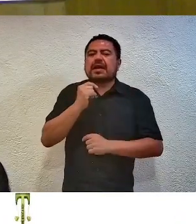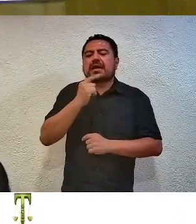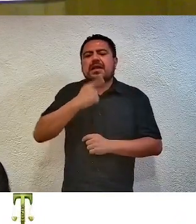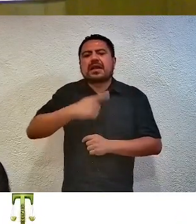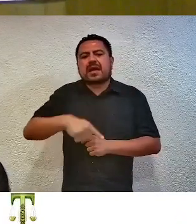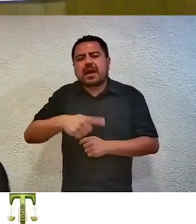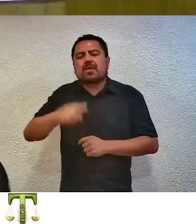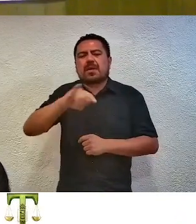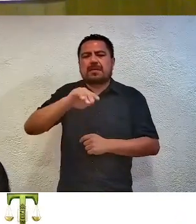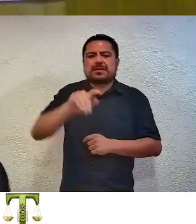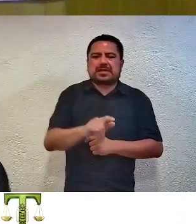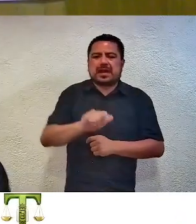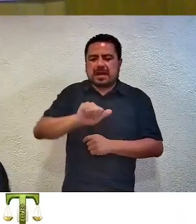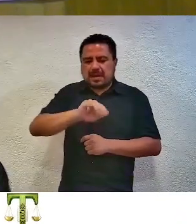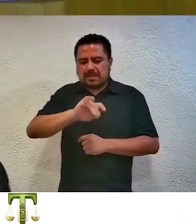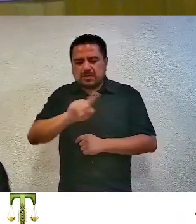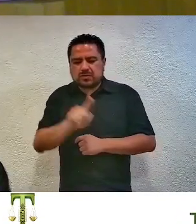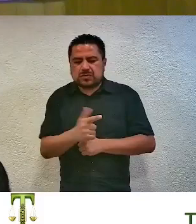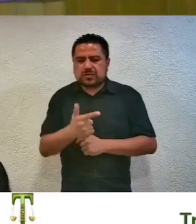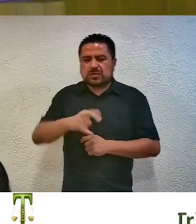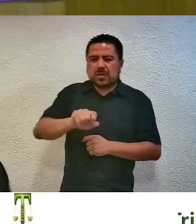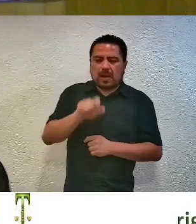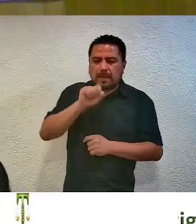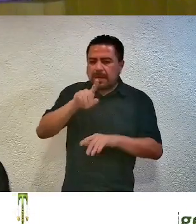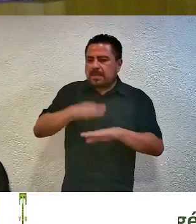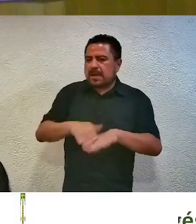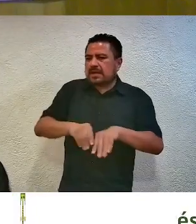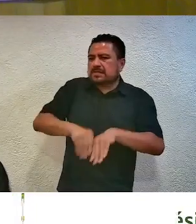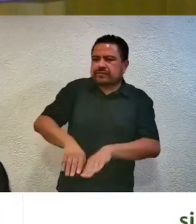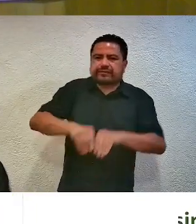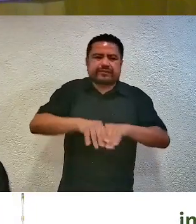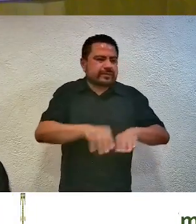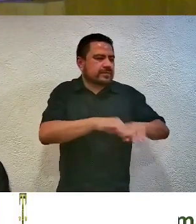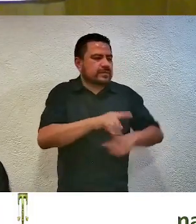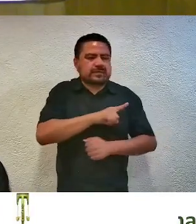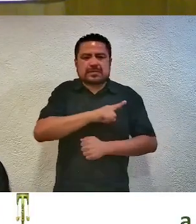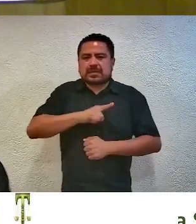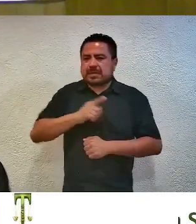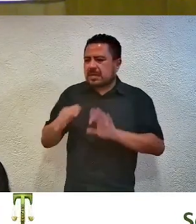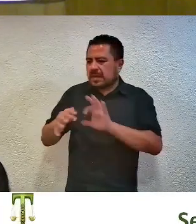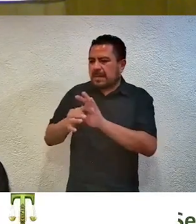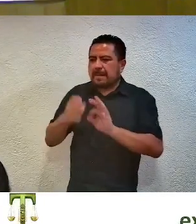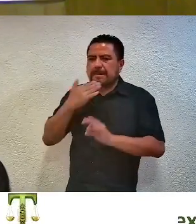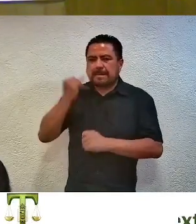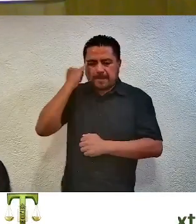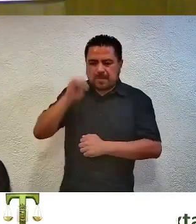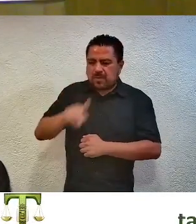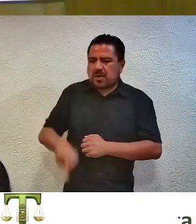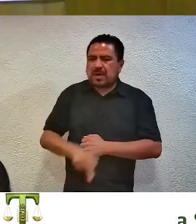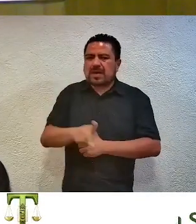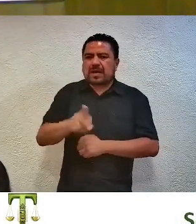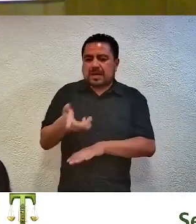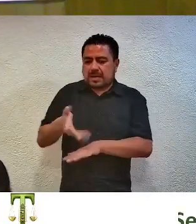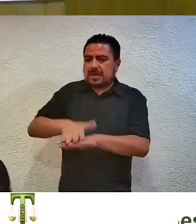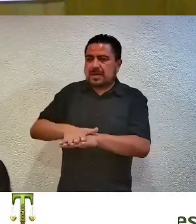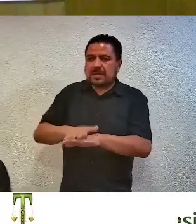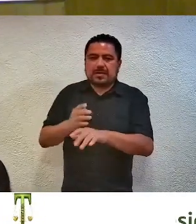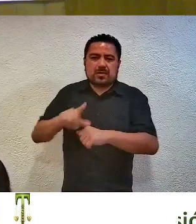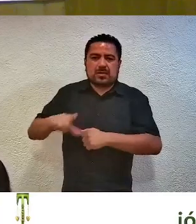mixteco, tlapaneco y amuzgo para que se difunda a través de las vías que se estimen idóneas a los pueblos indígenas que integran el